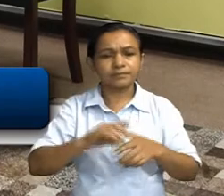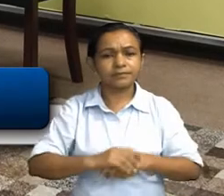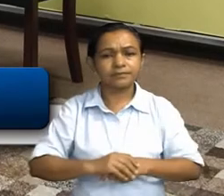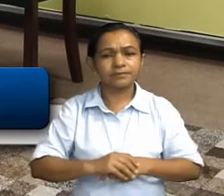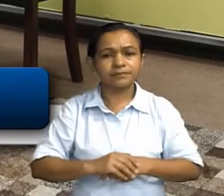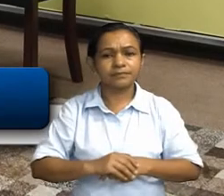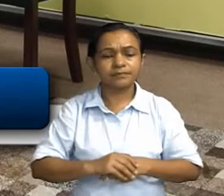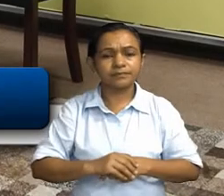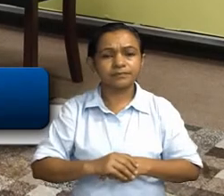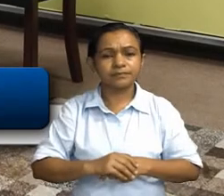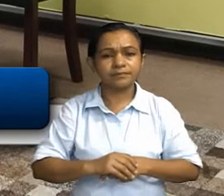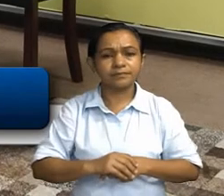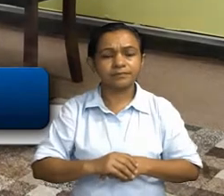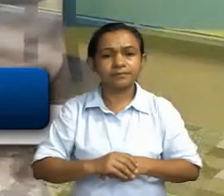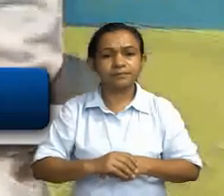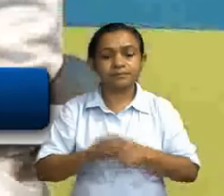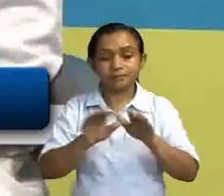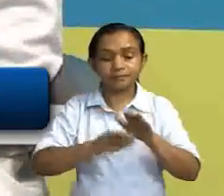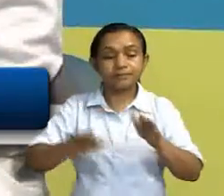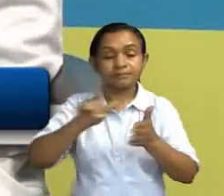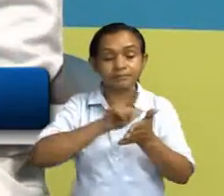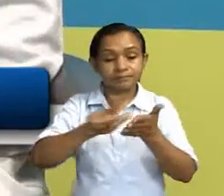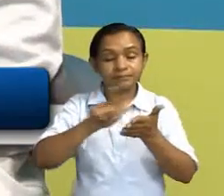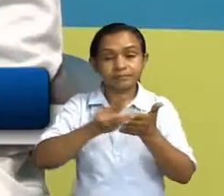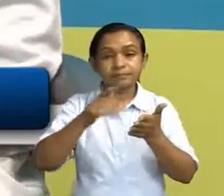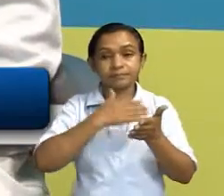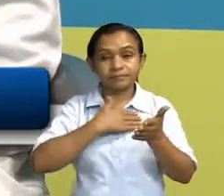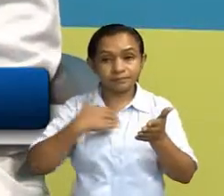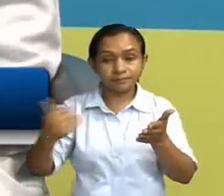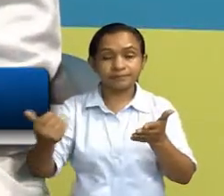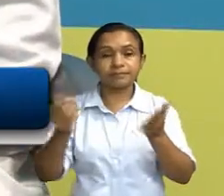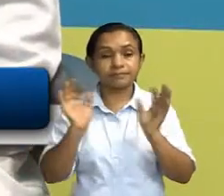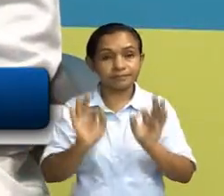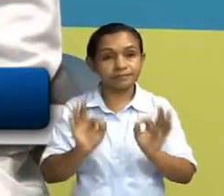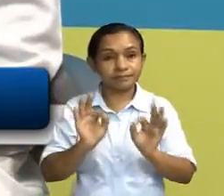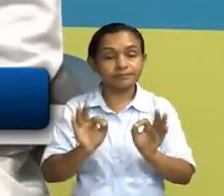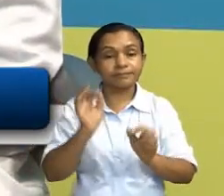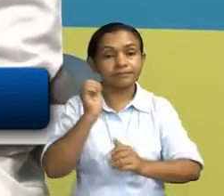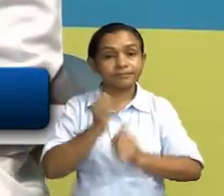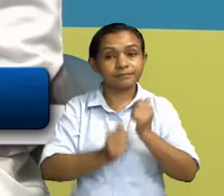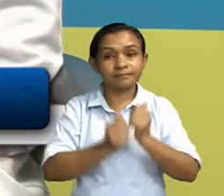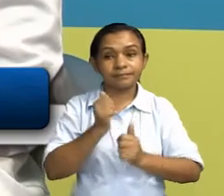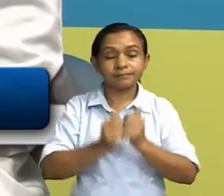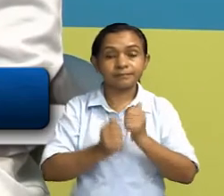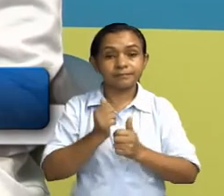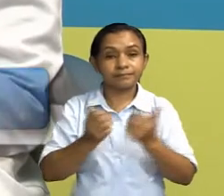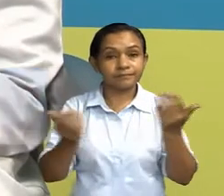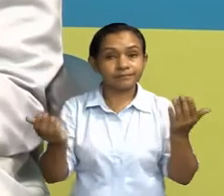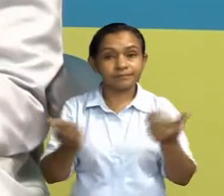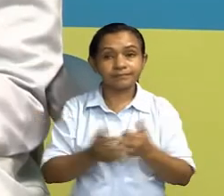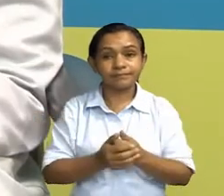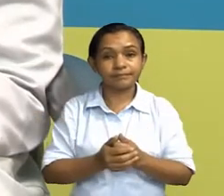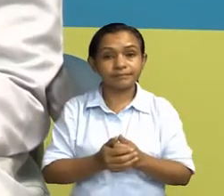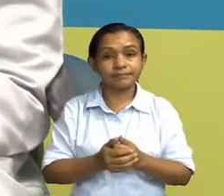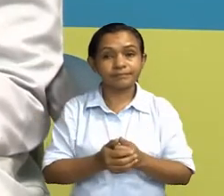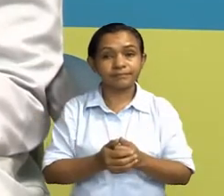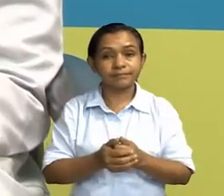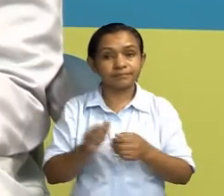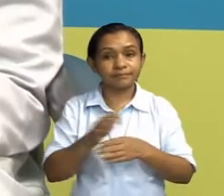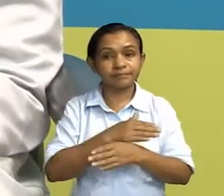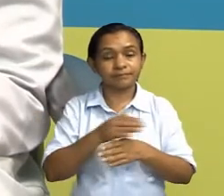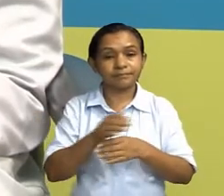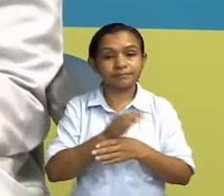niños. De hecho, entre el niño esté más limpio y se mantenga seco, está bien. El problema es que usan